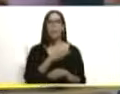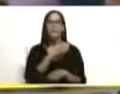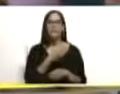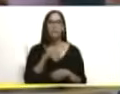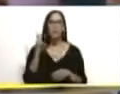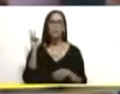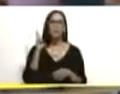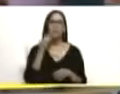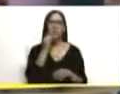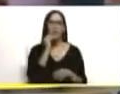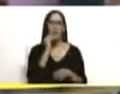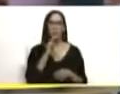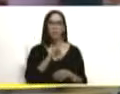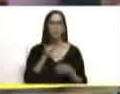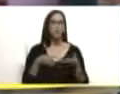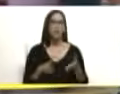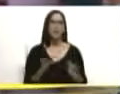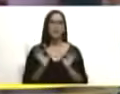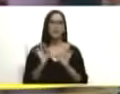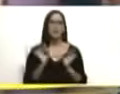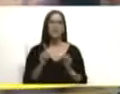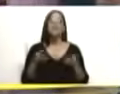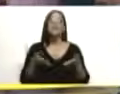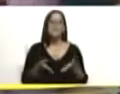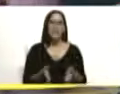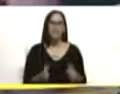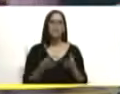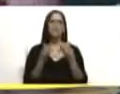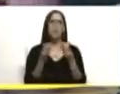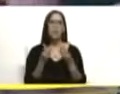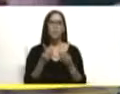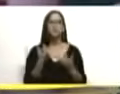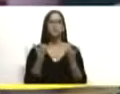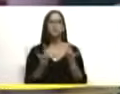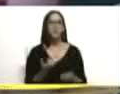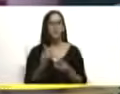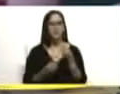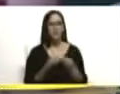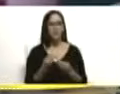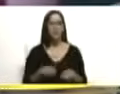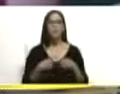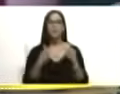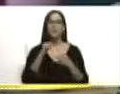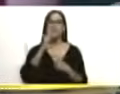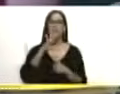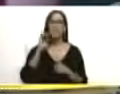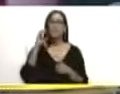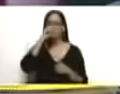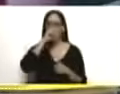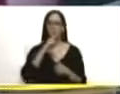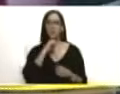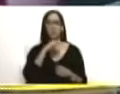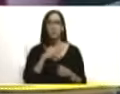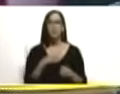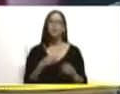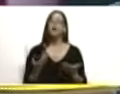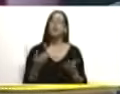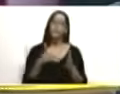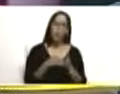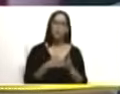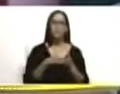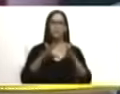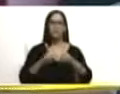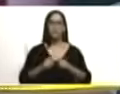Venezuela Joven no nace sobre la nada, sino que nace de mucho que ya se ha hecho en más de 500 años de historia contra el colonialismo